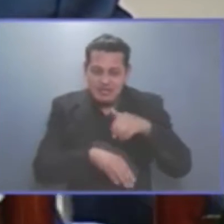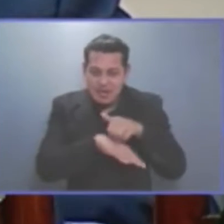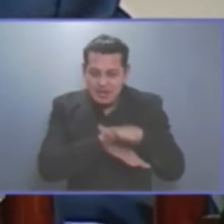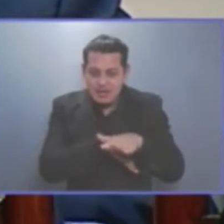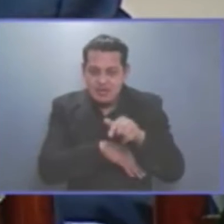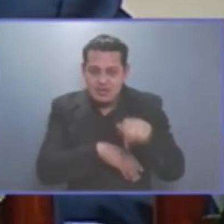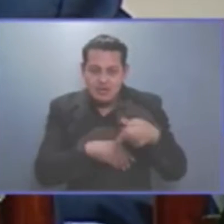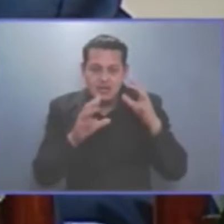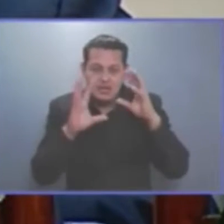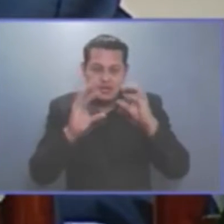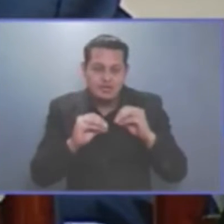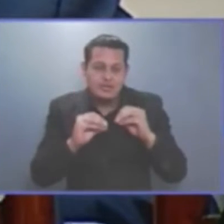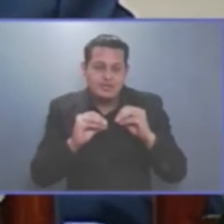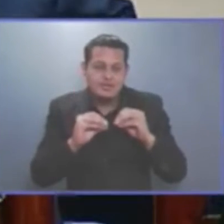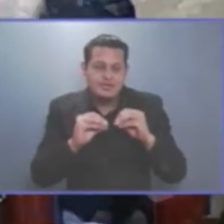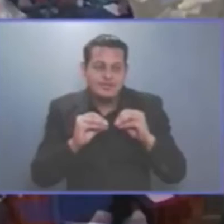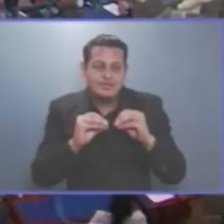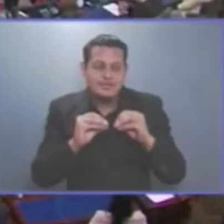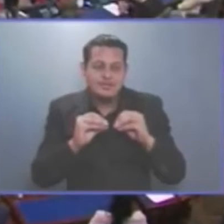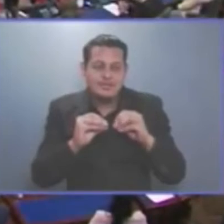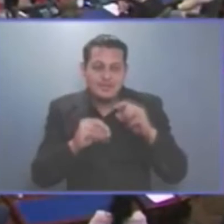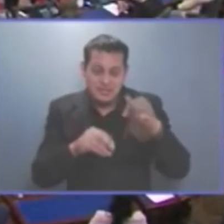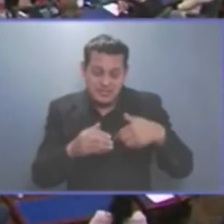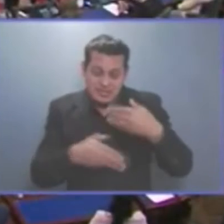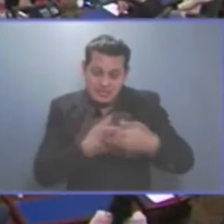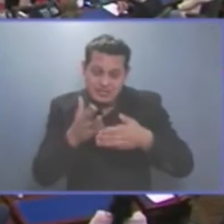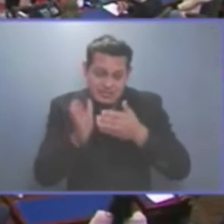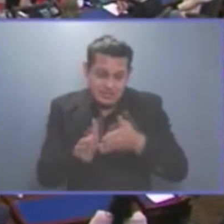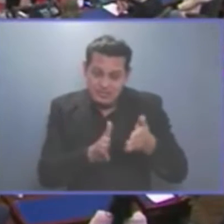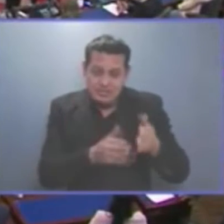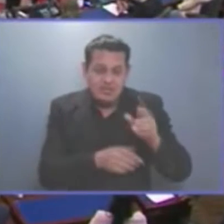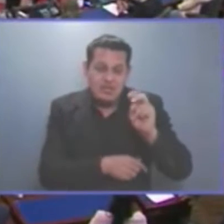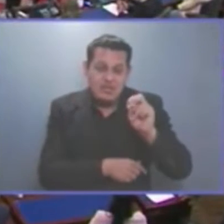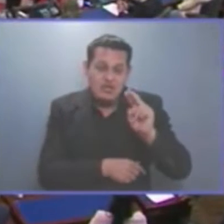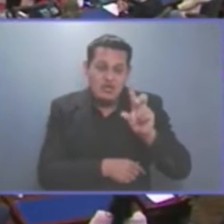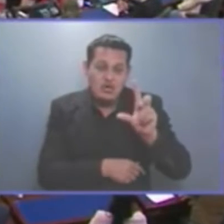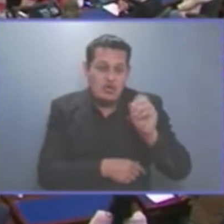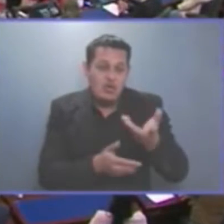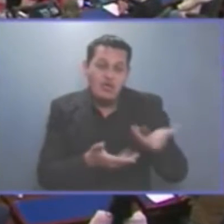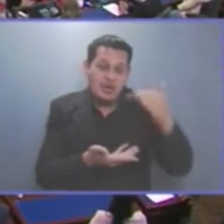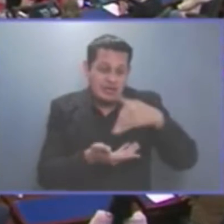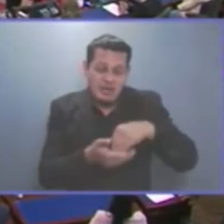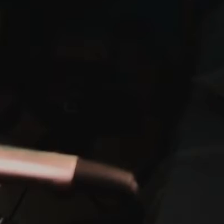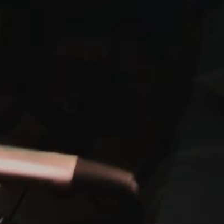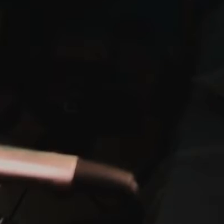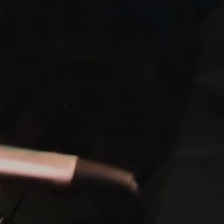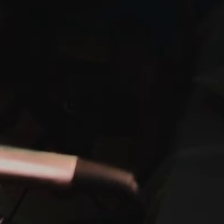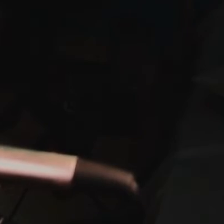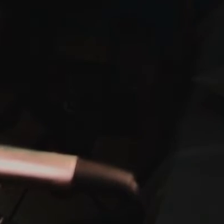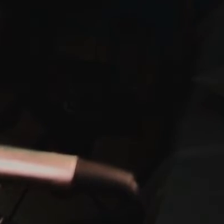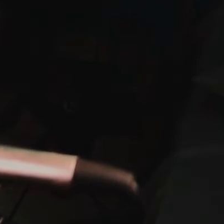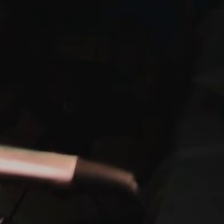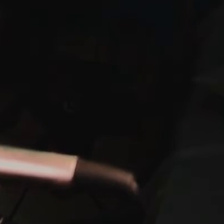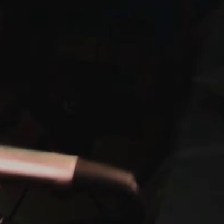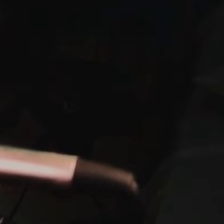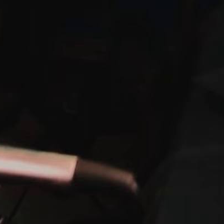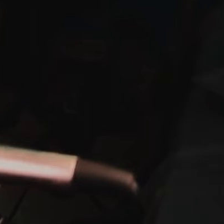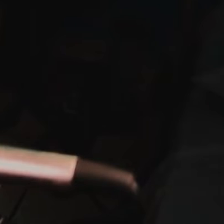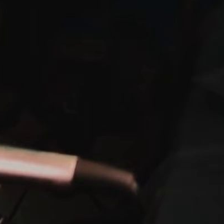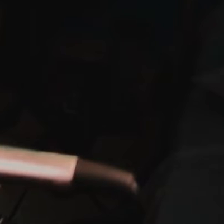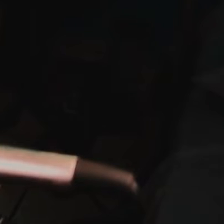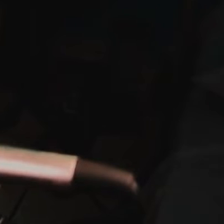mensaje esta noche este proceso es nulo de nuevo pero eso no es lo peor